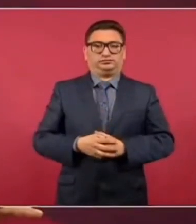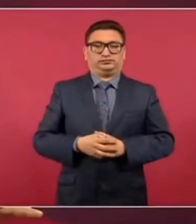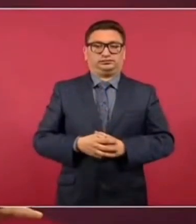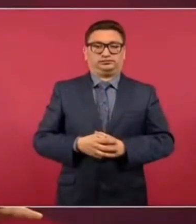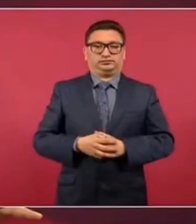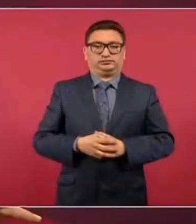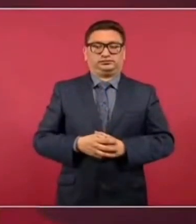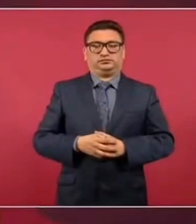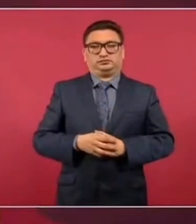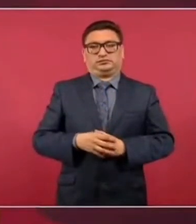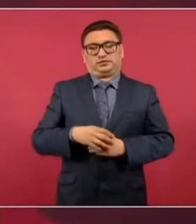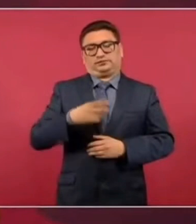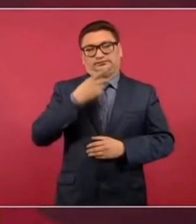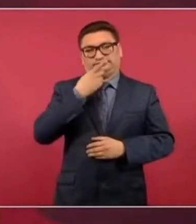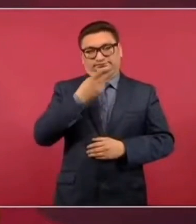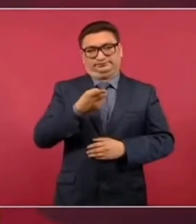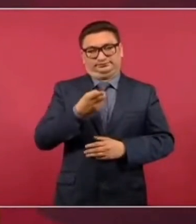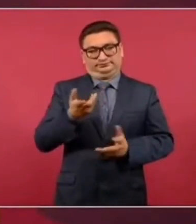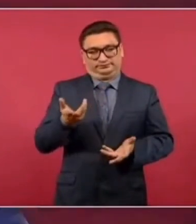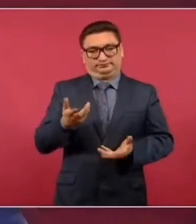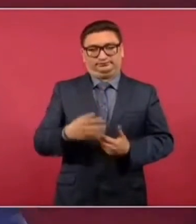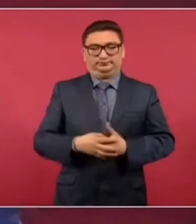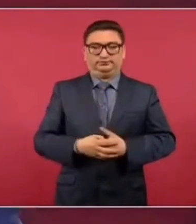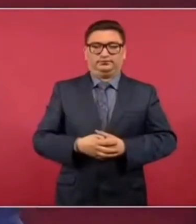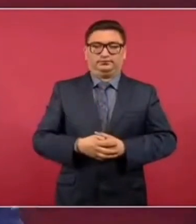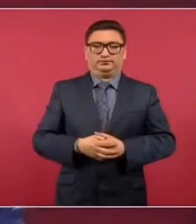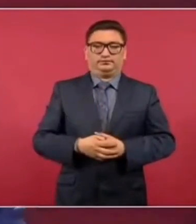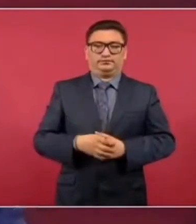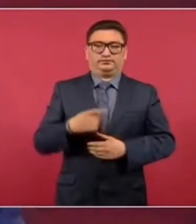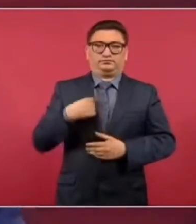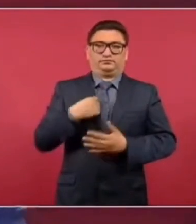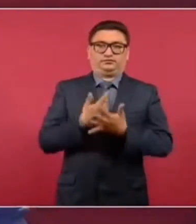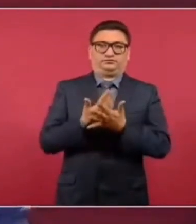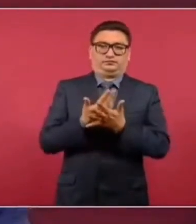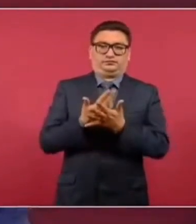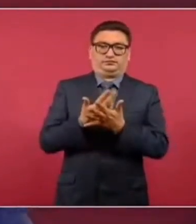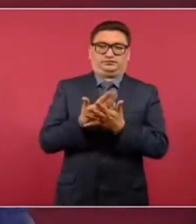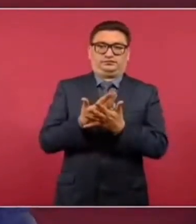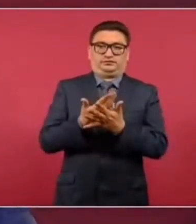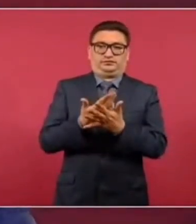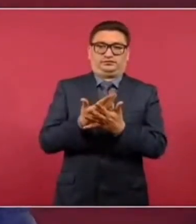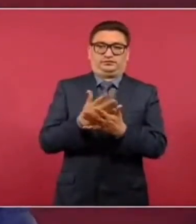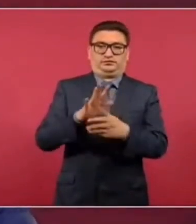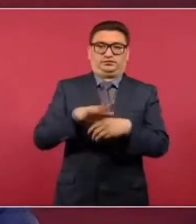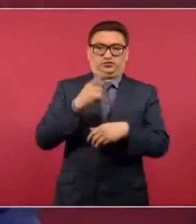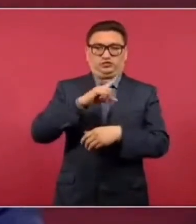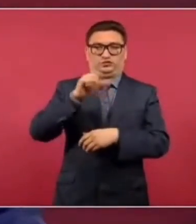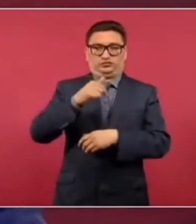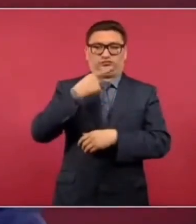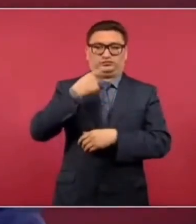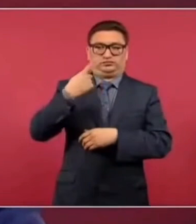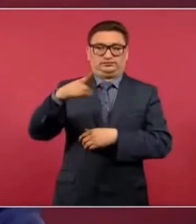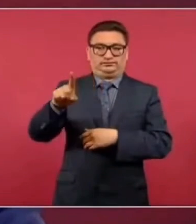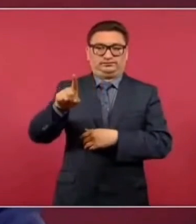que dicho sea de paso, estoy esperando nada más el momento porque lo voy a demandar